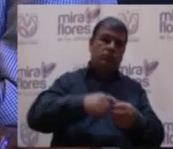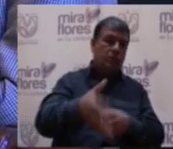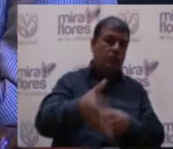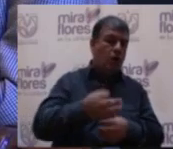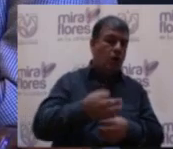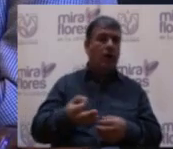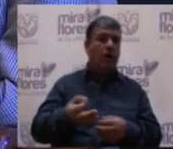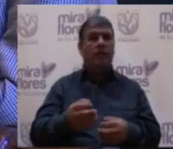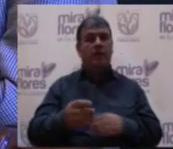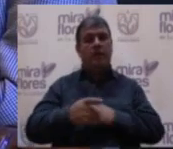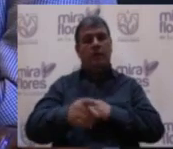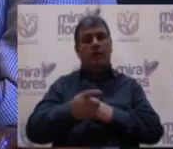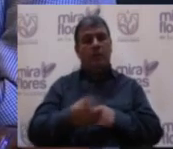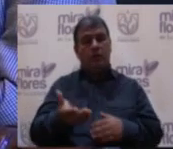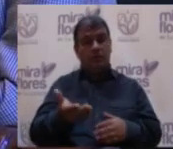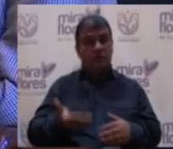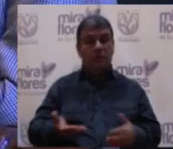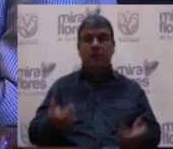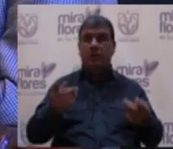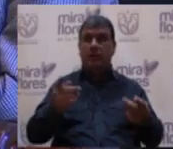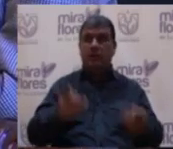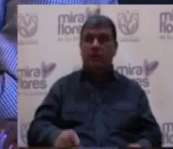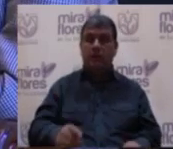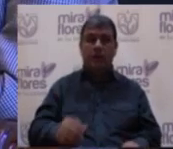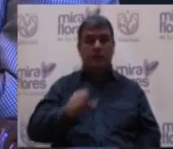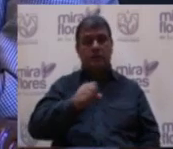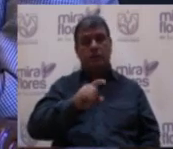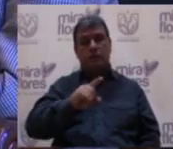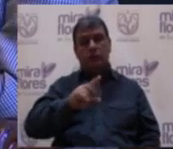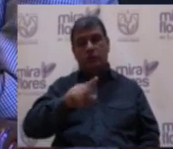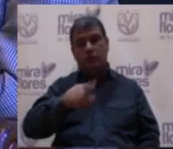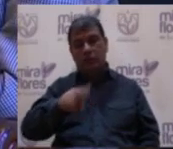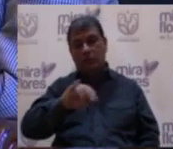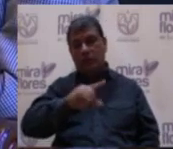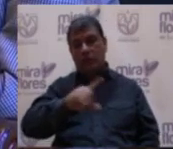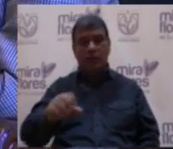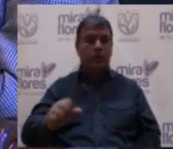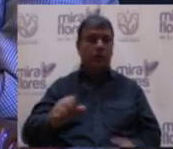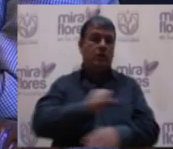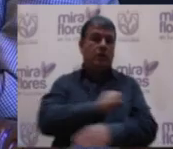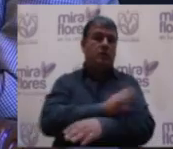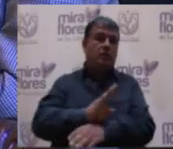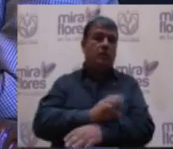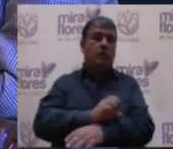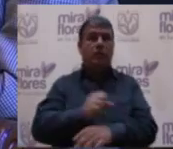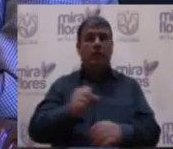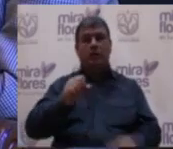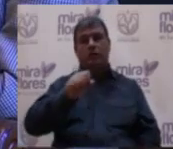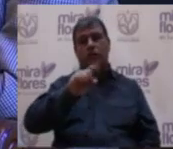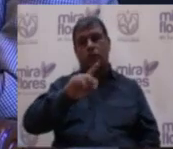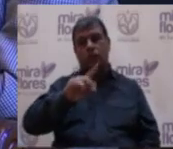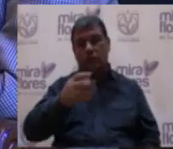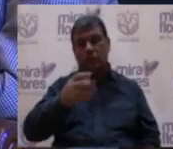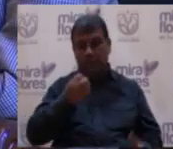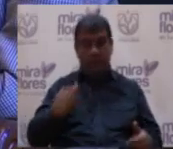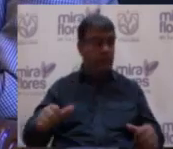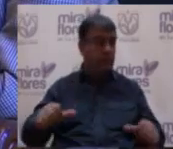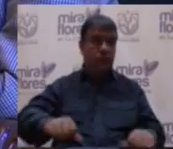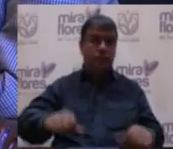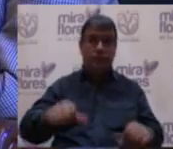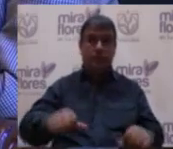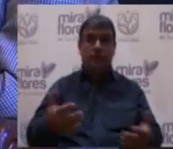imitan. Y lo que pasa en Surquillo, San Borja, San Isidro y Surco es una desgracia.